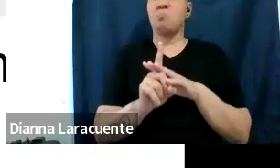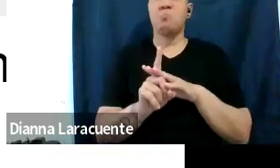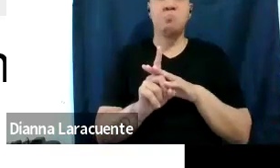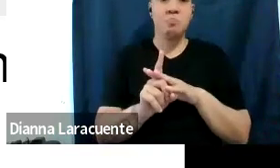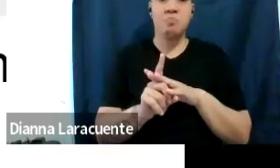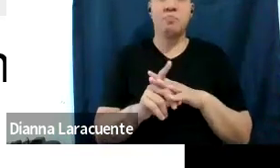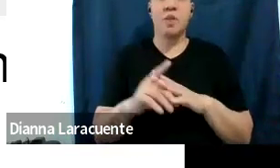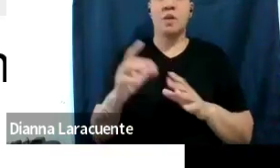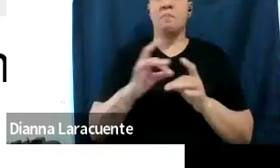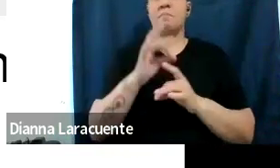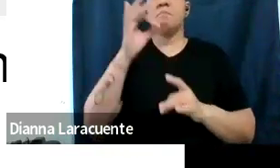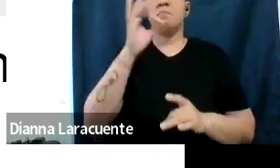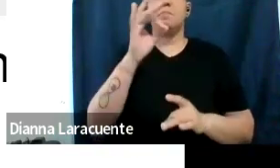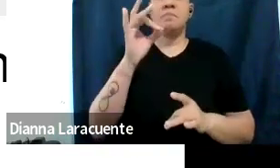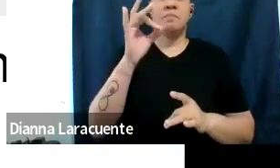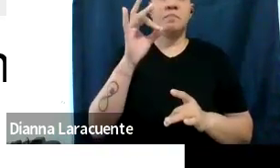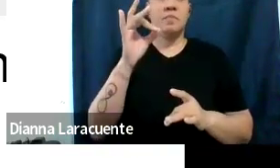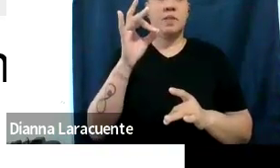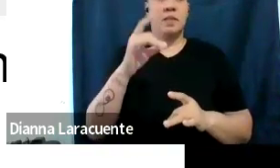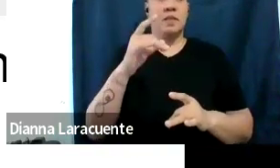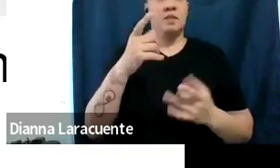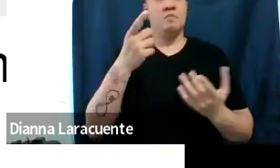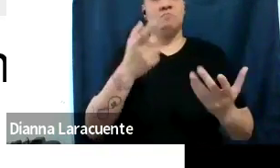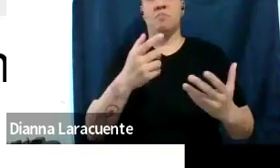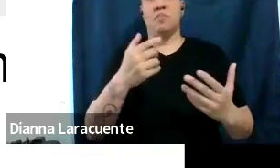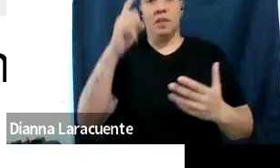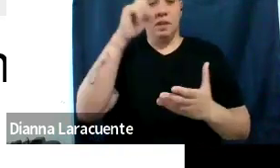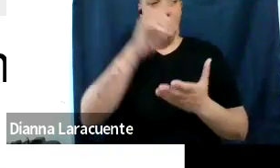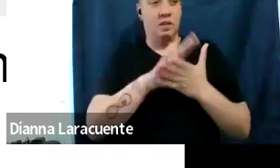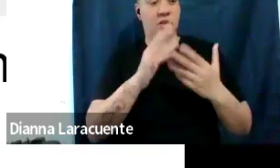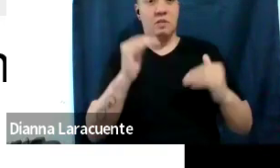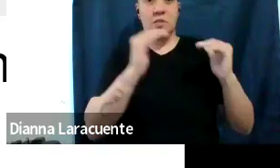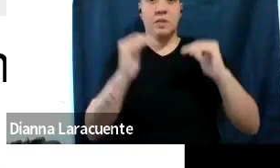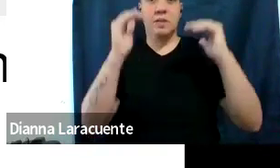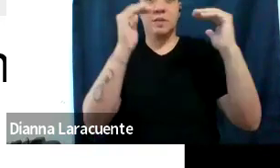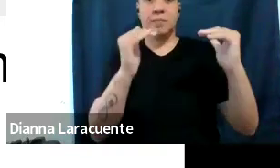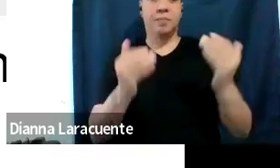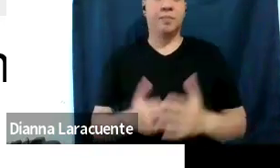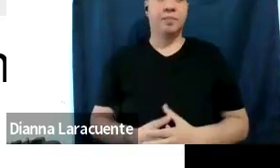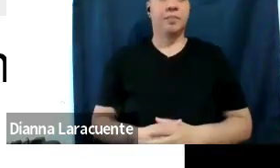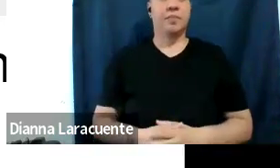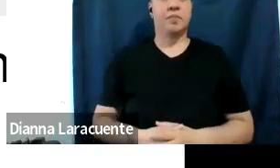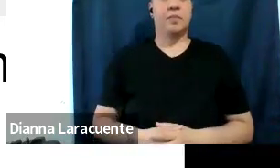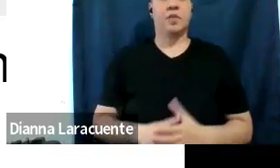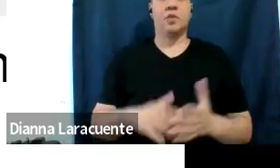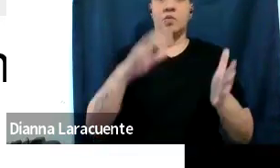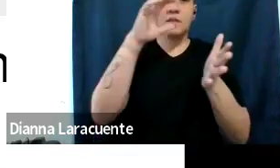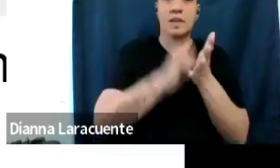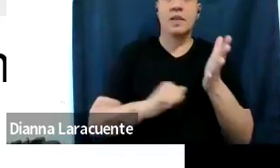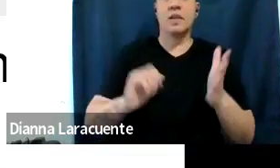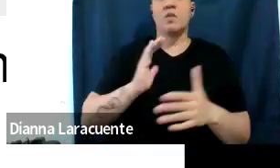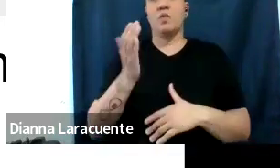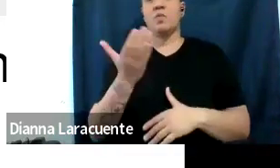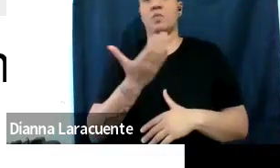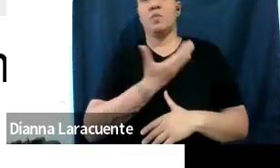el alto espíritu de una grasa que se cree superior no fulgura. se nos arrebata lo que es nuestro, lo